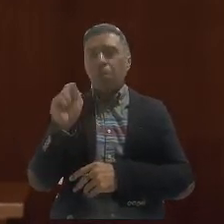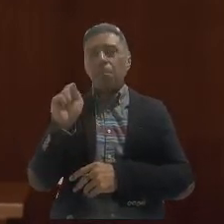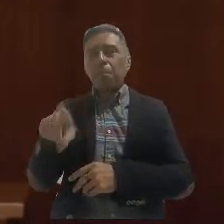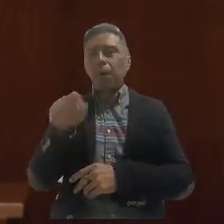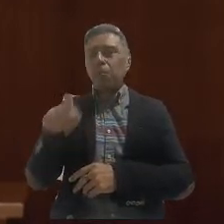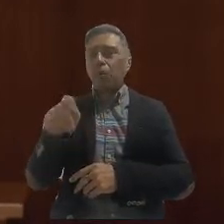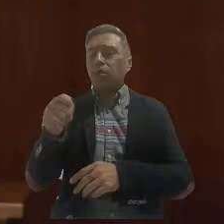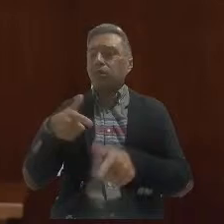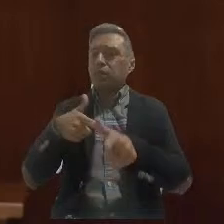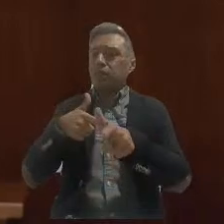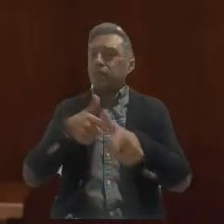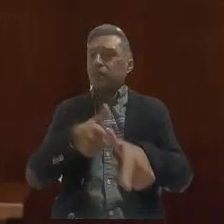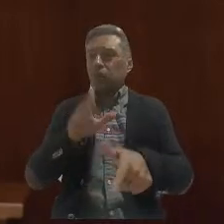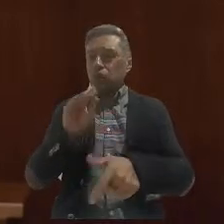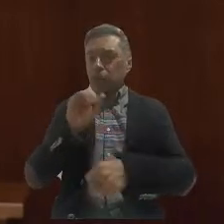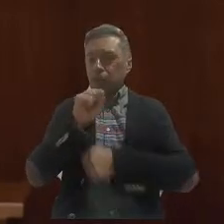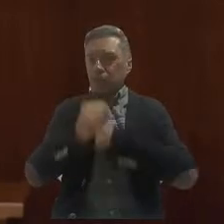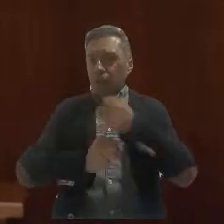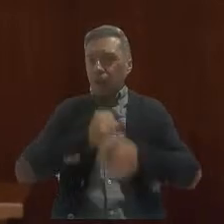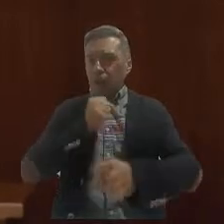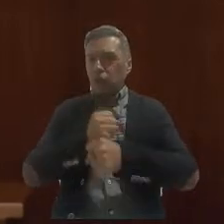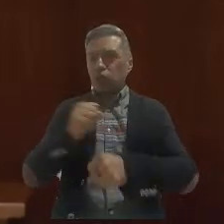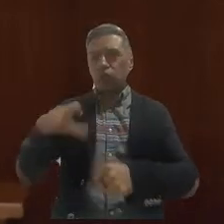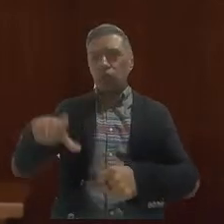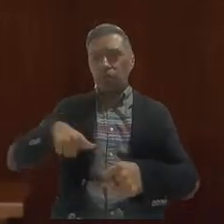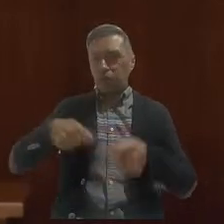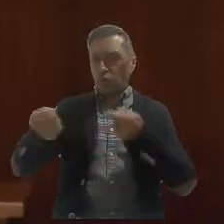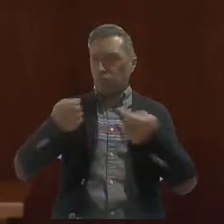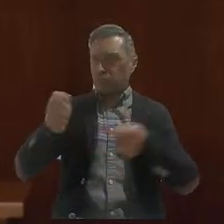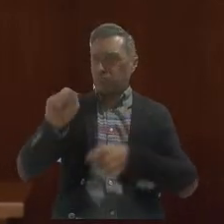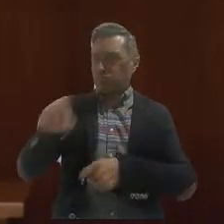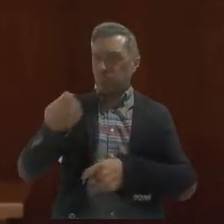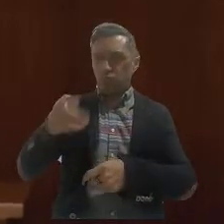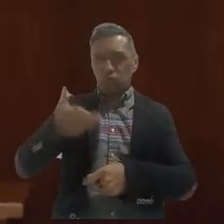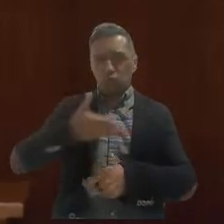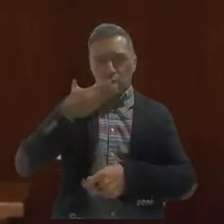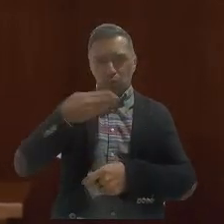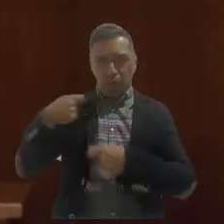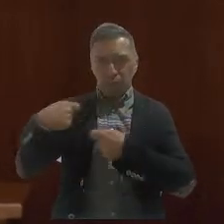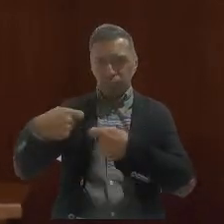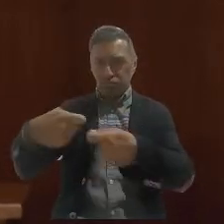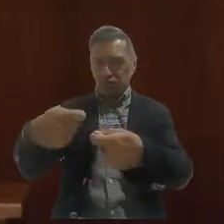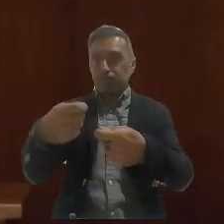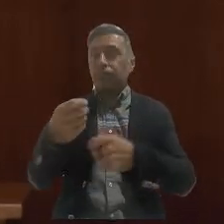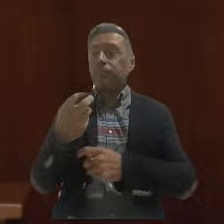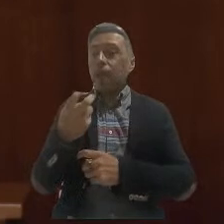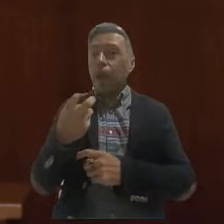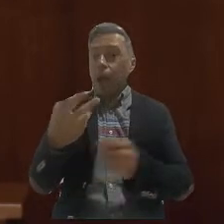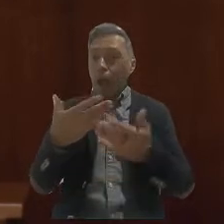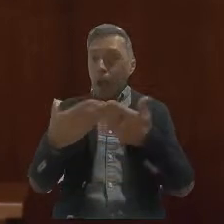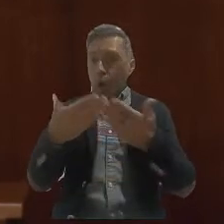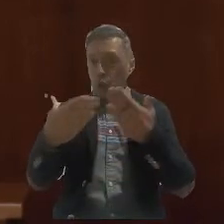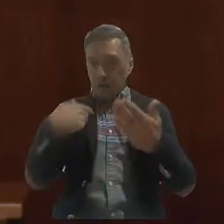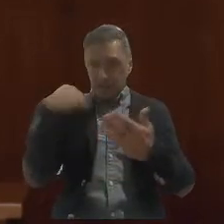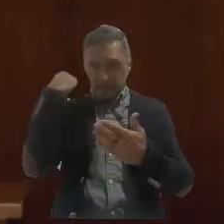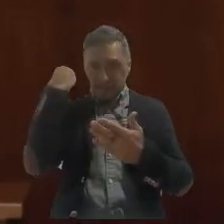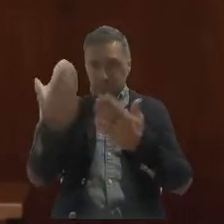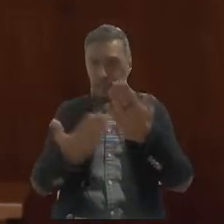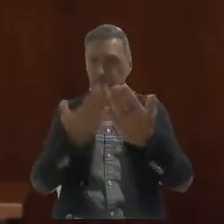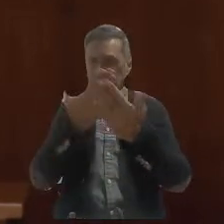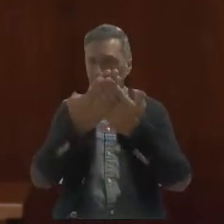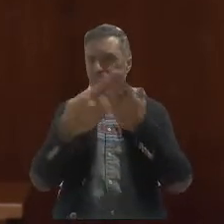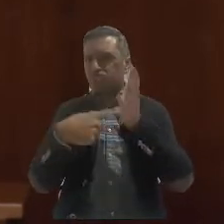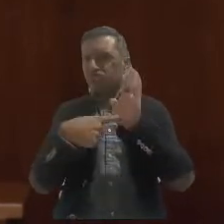90 años. En ese sentido, la presente iniciativa que estoy presentando busca acabar con